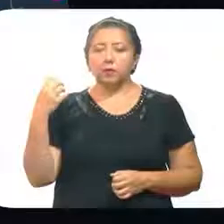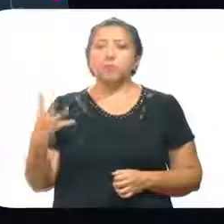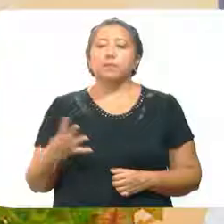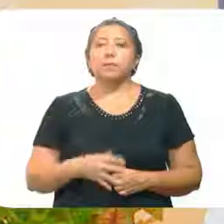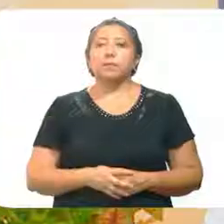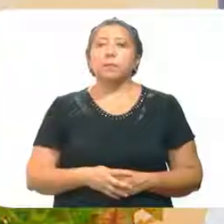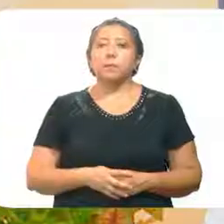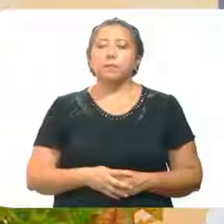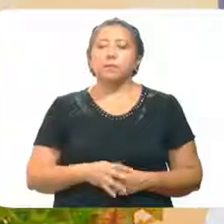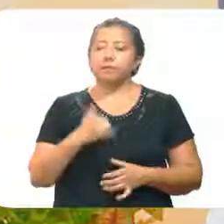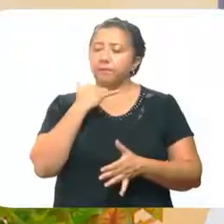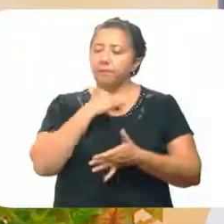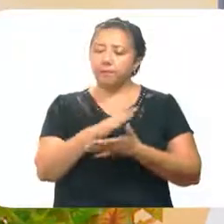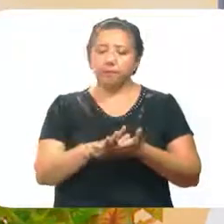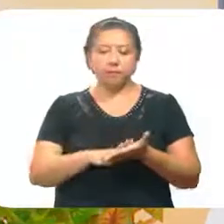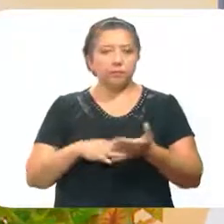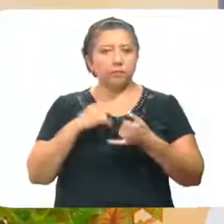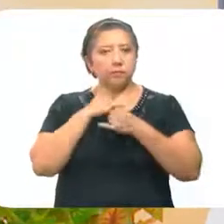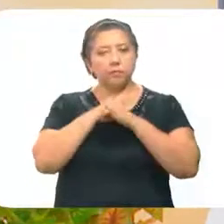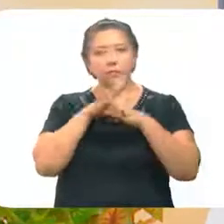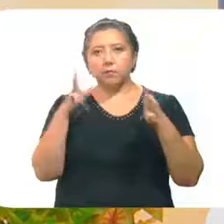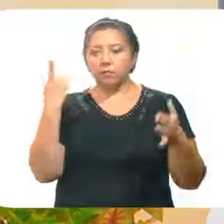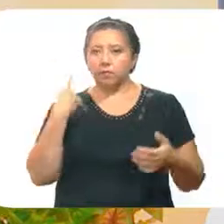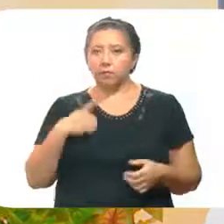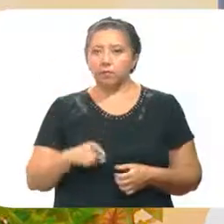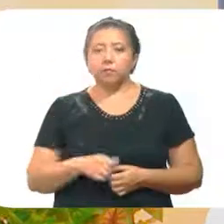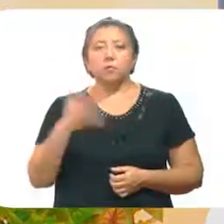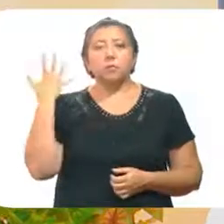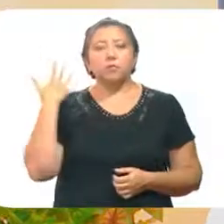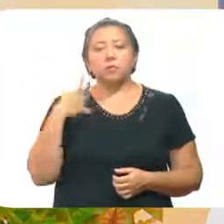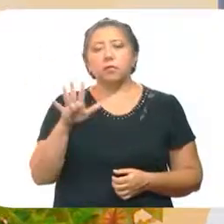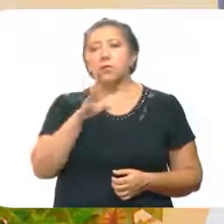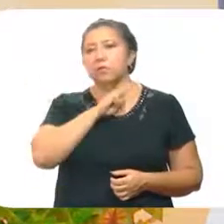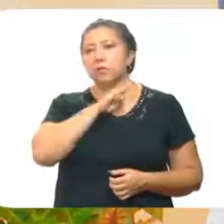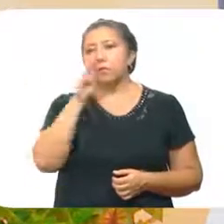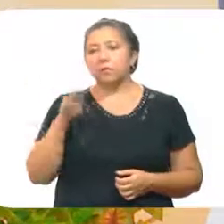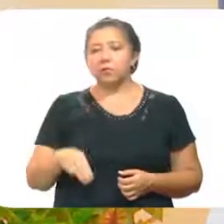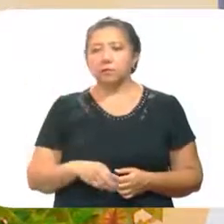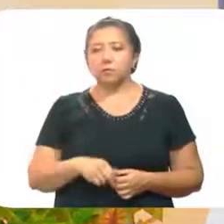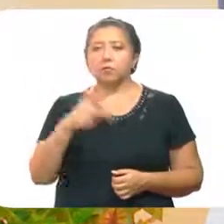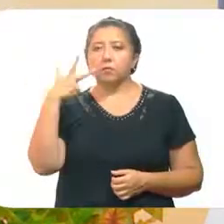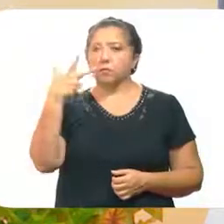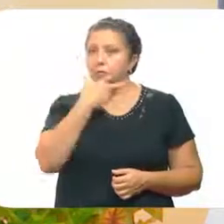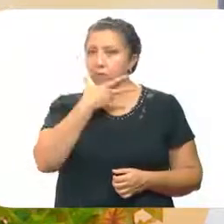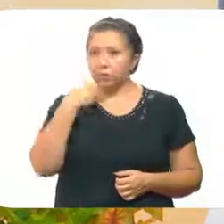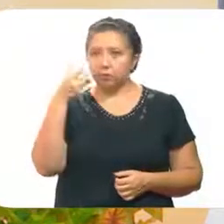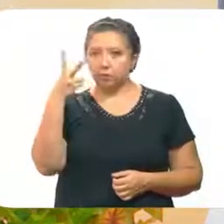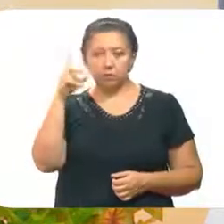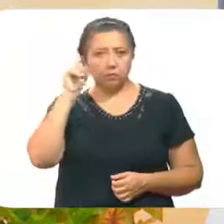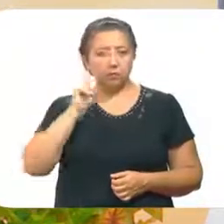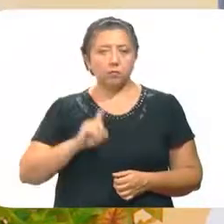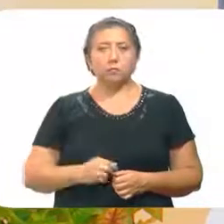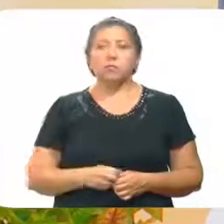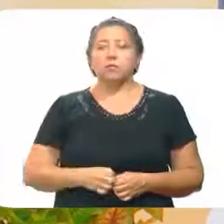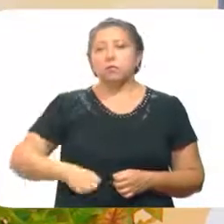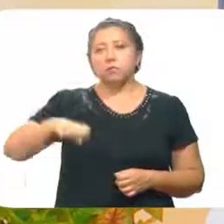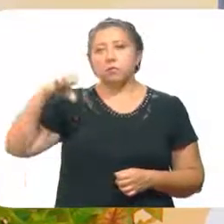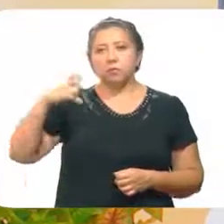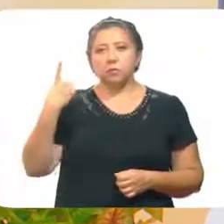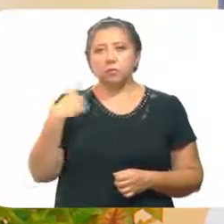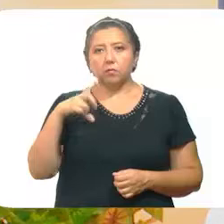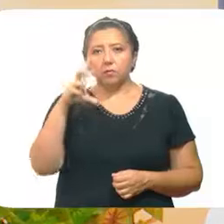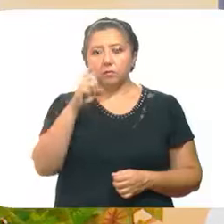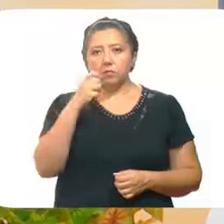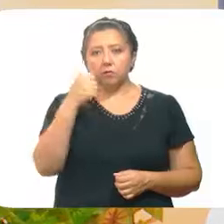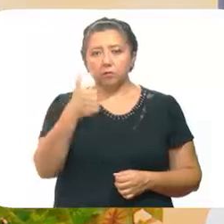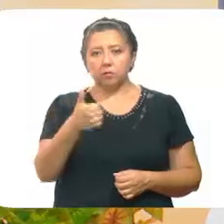4.664. Lamentablemente en este parte médico informamos de 10 fallecimientos. Son 8 hombres y 2 mujeres, de un rango de